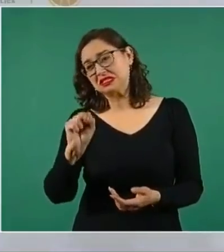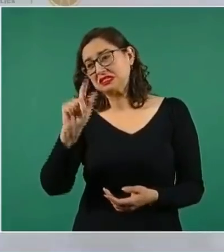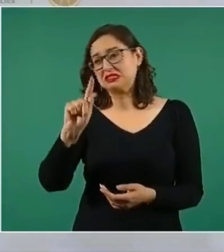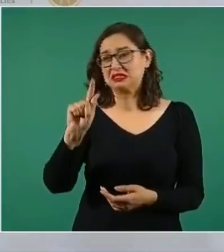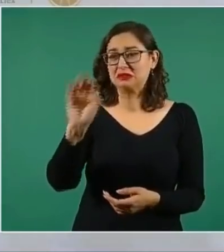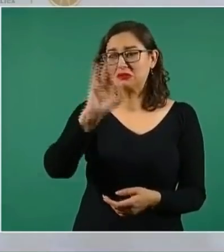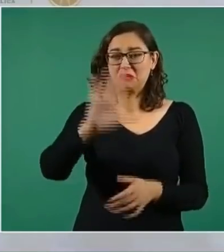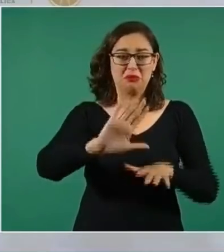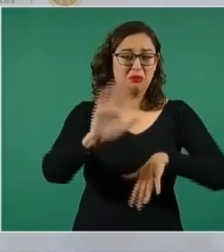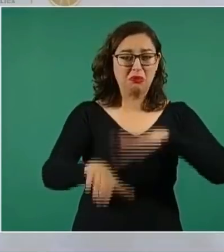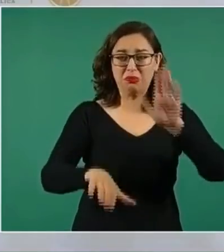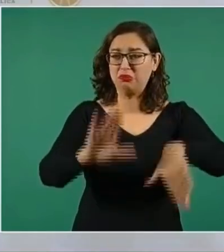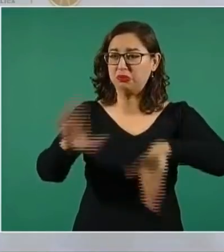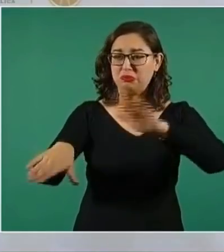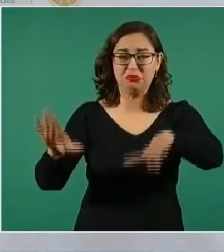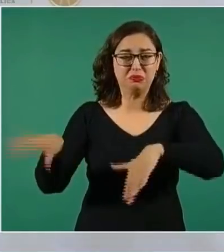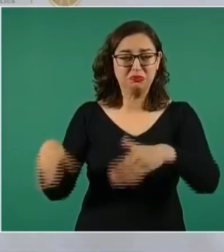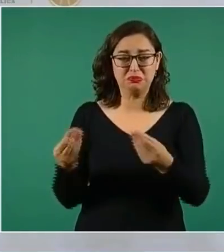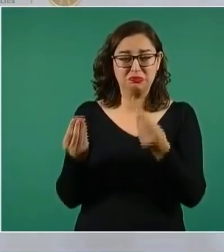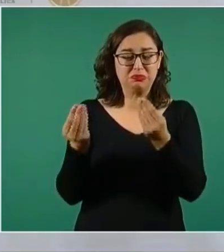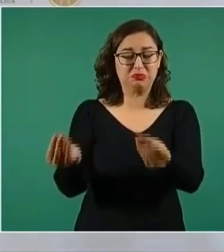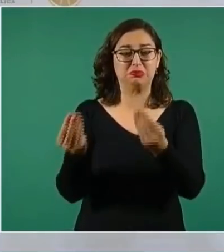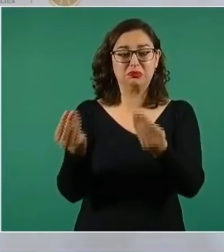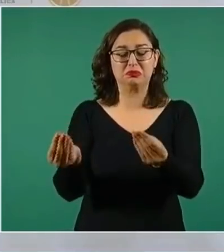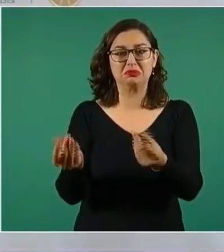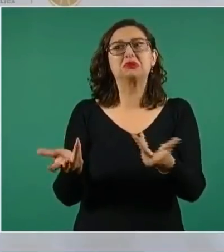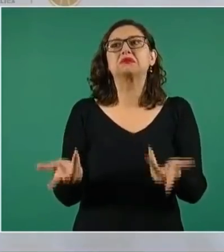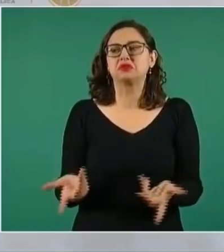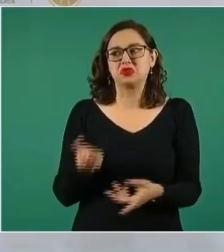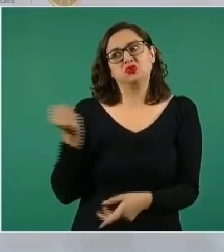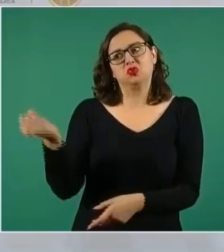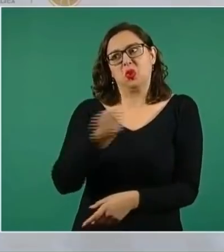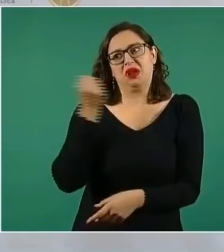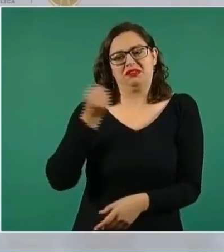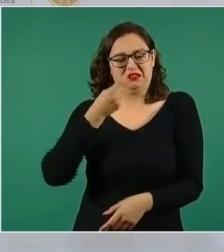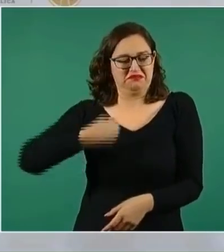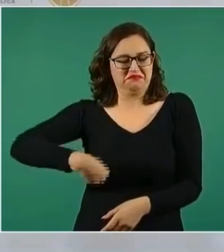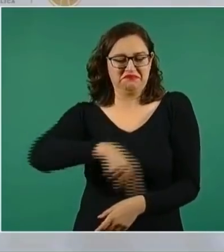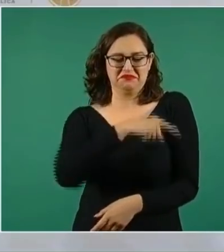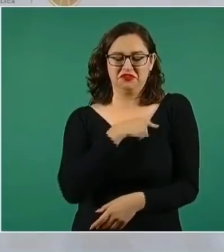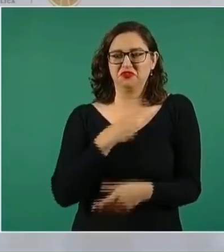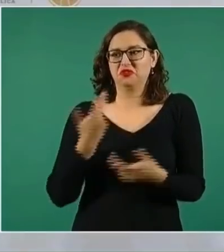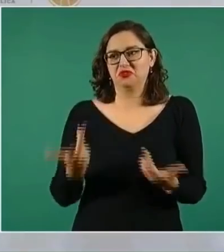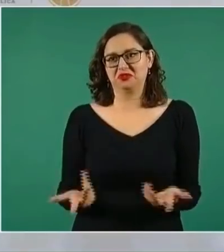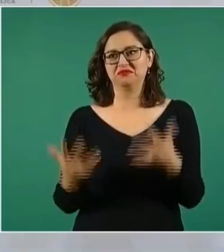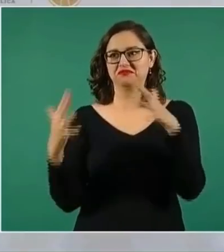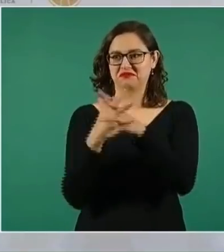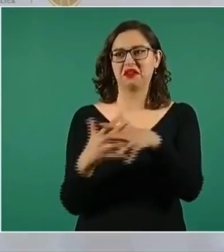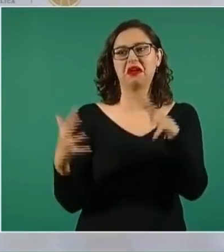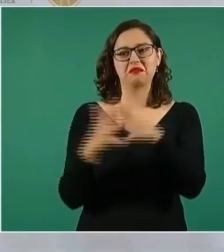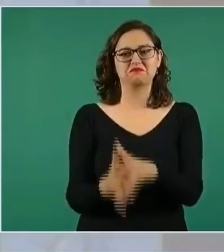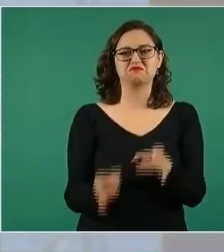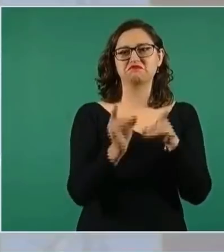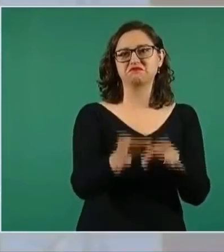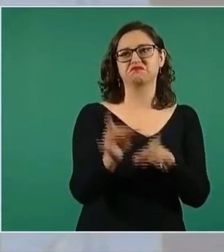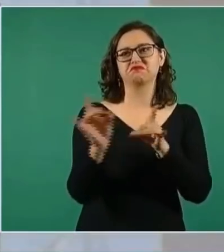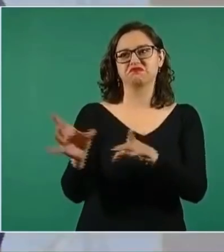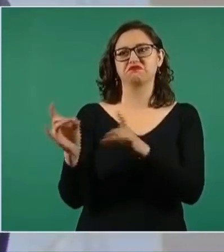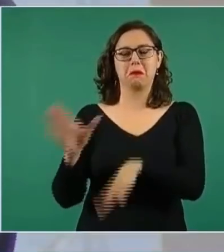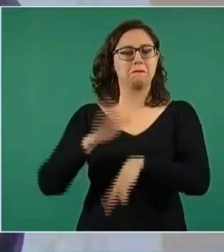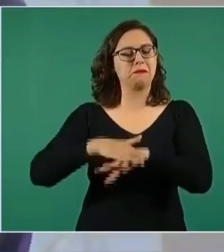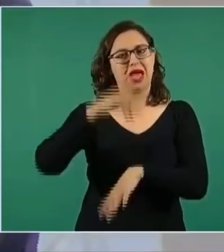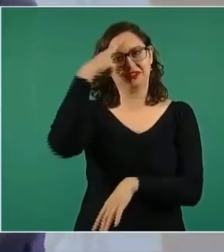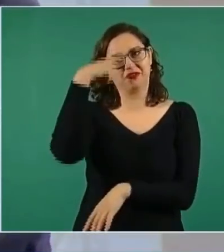tierra, lo cual mucho nos ayudó para hacer la guerra y fue